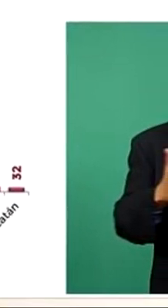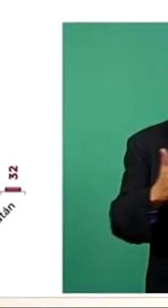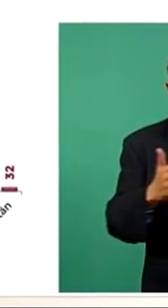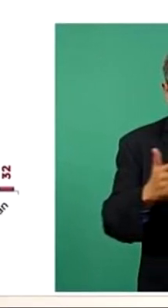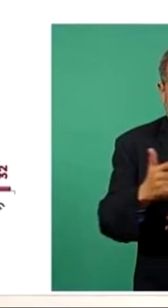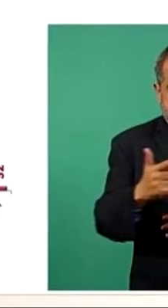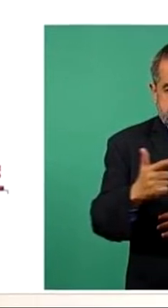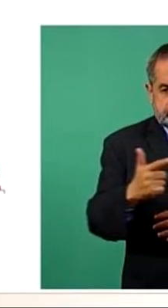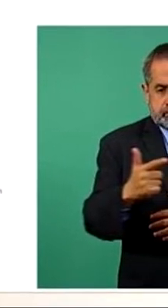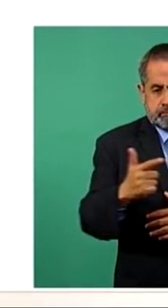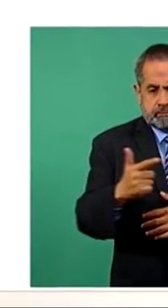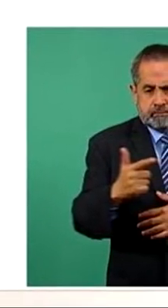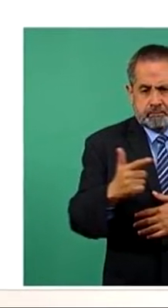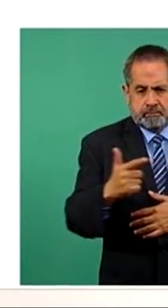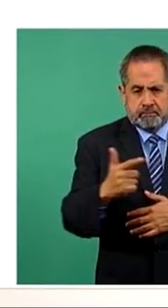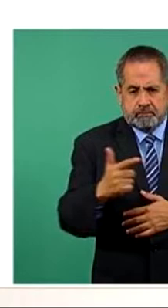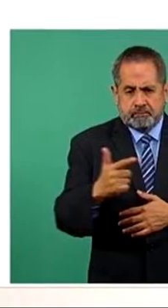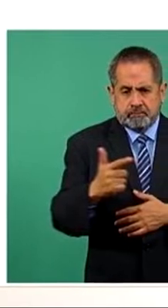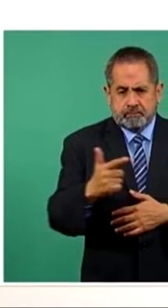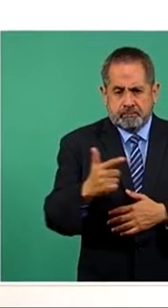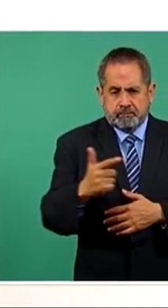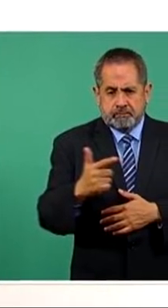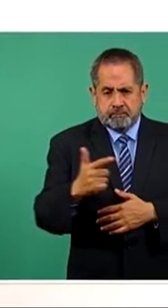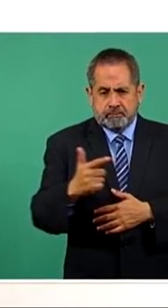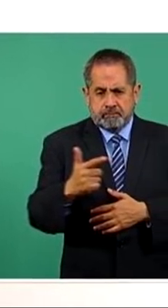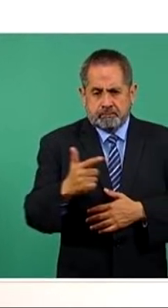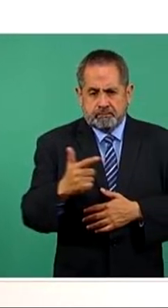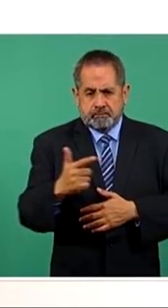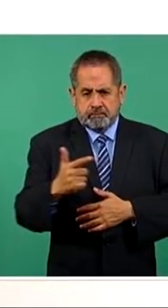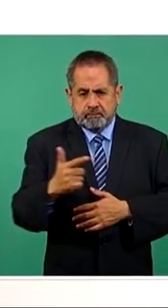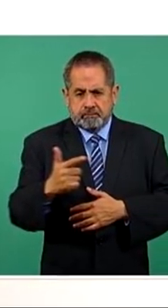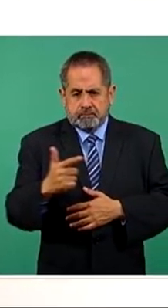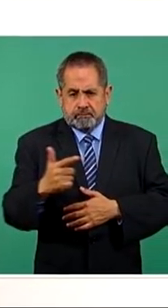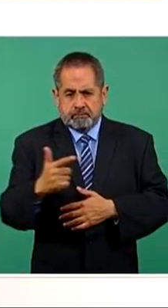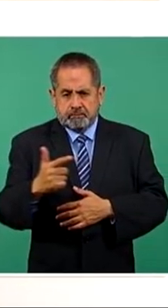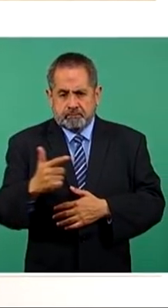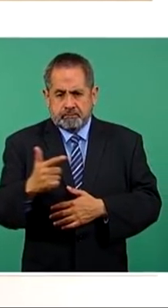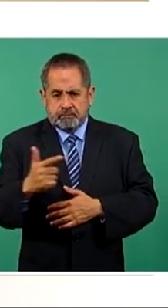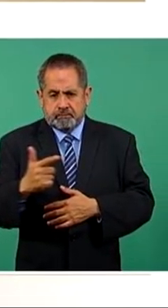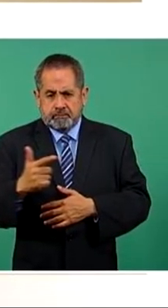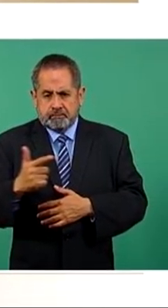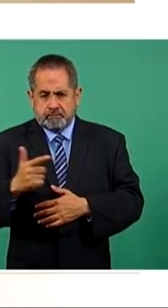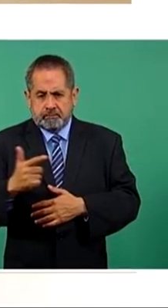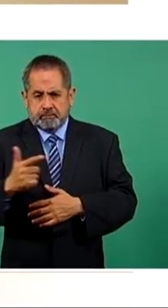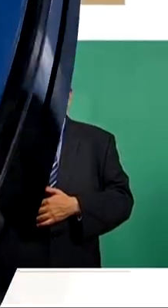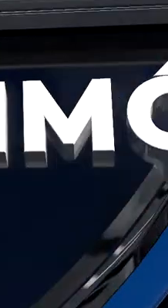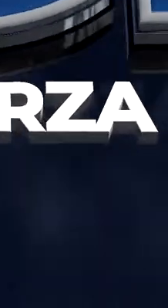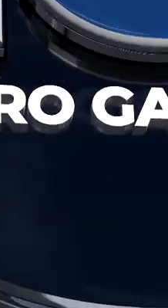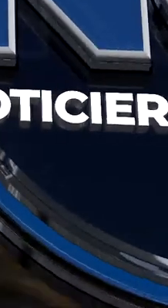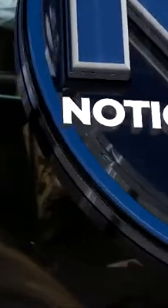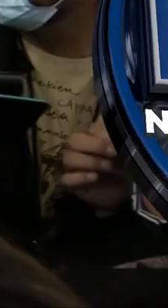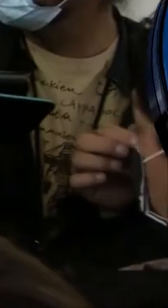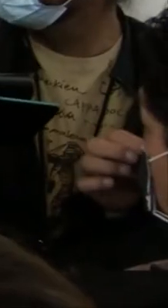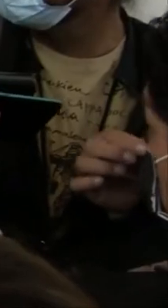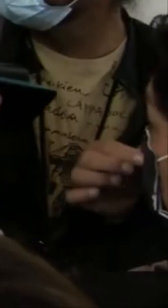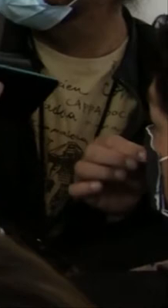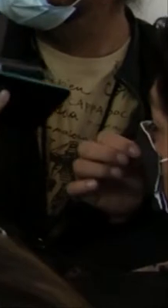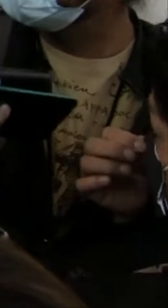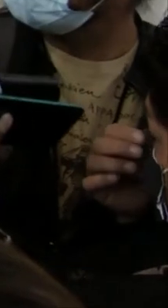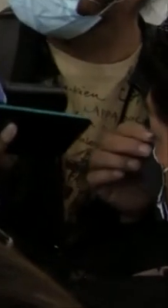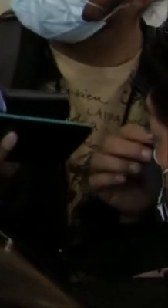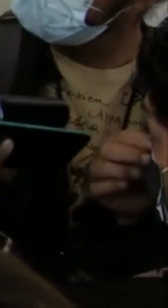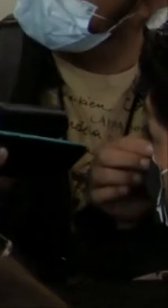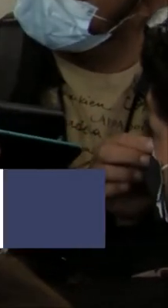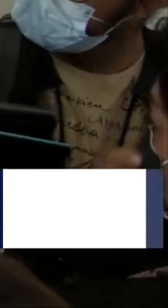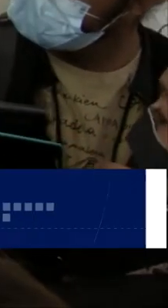cifras dadas a conocer en la mañanera del presidente Andrés Manuel López Obrador este día. Baja en homicidios y